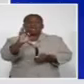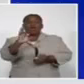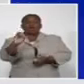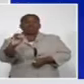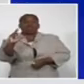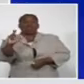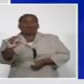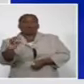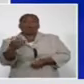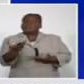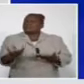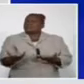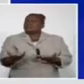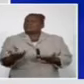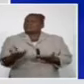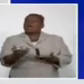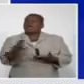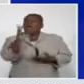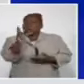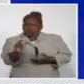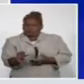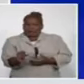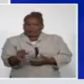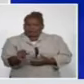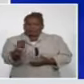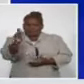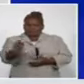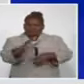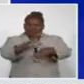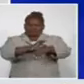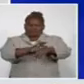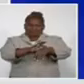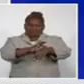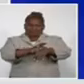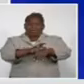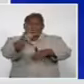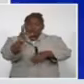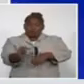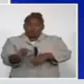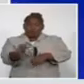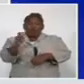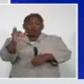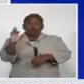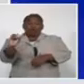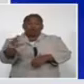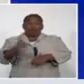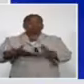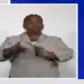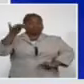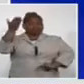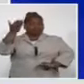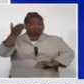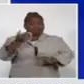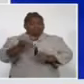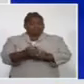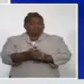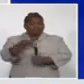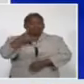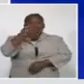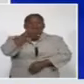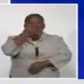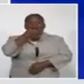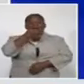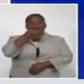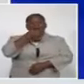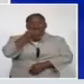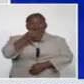Foco es un número de casos, y como es natural, el número de focos por provincia es elevado. Yo me refiero más a